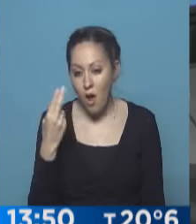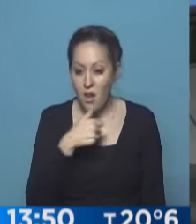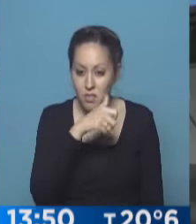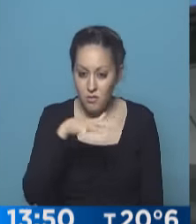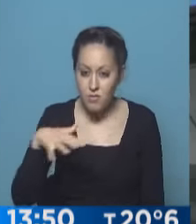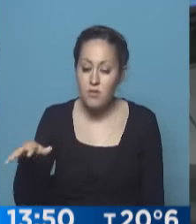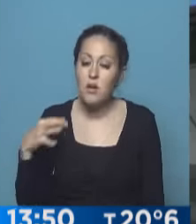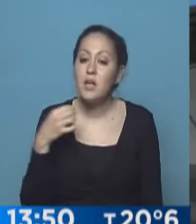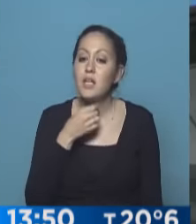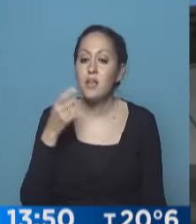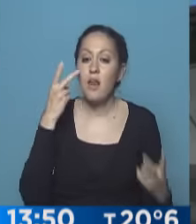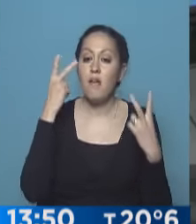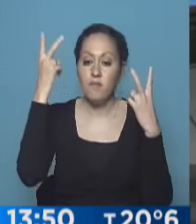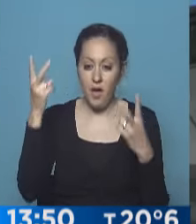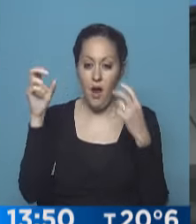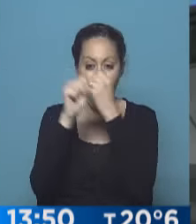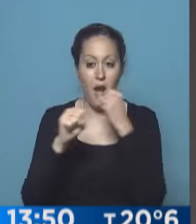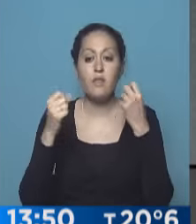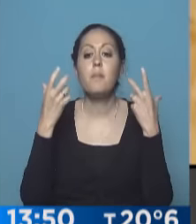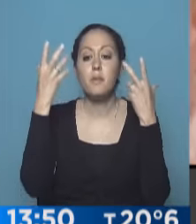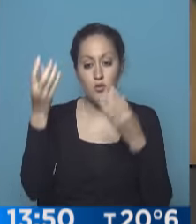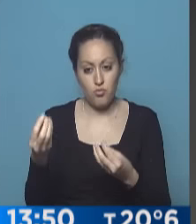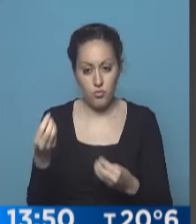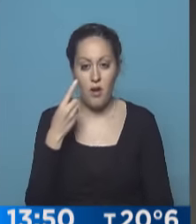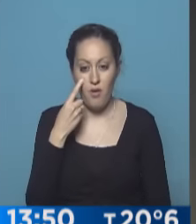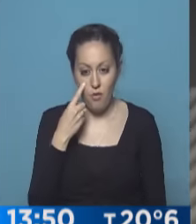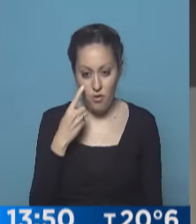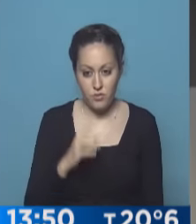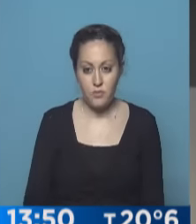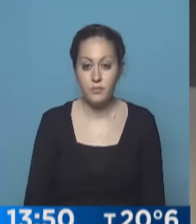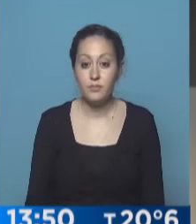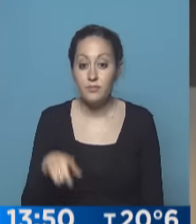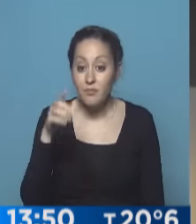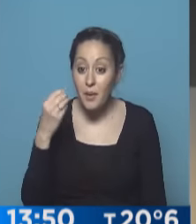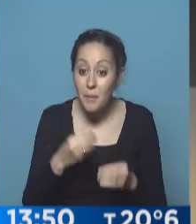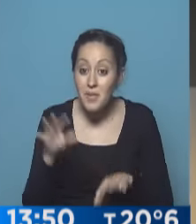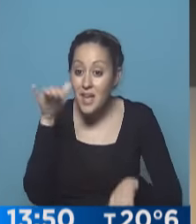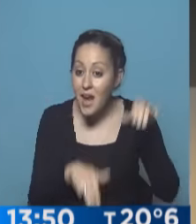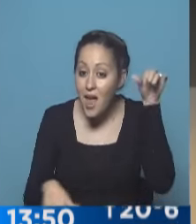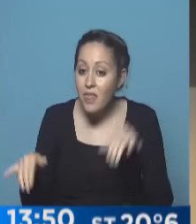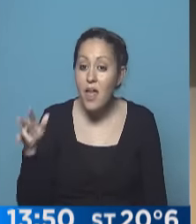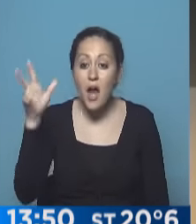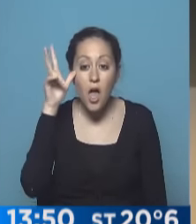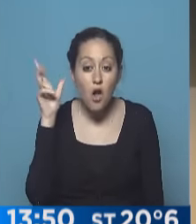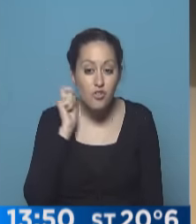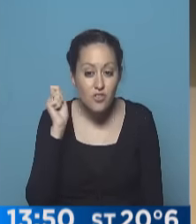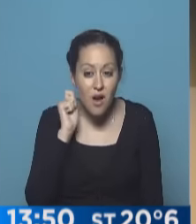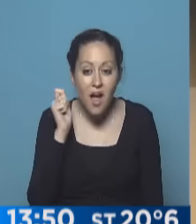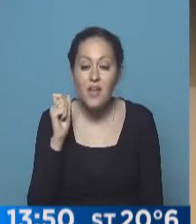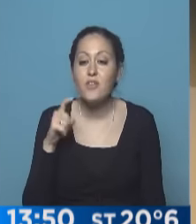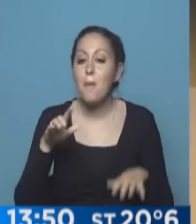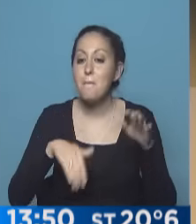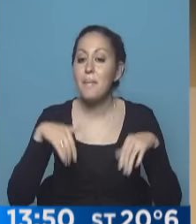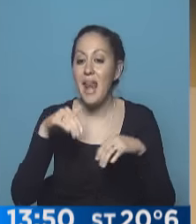a Grecia para dar ayuda. La conocemos. Empezó a nadar a los 8 años en la pileta de lona de sus